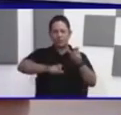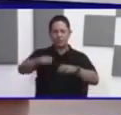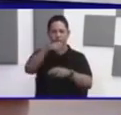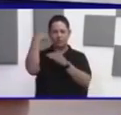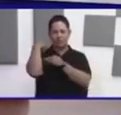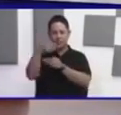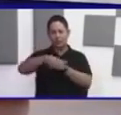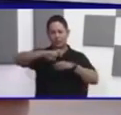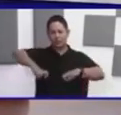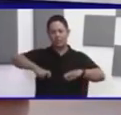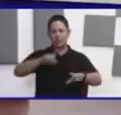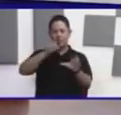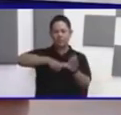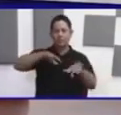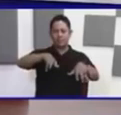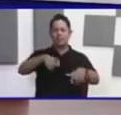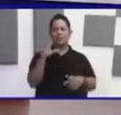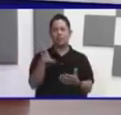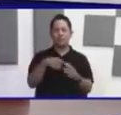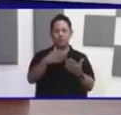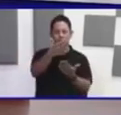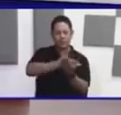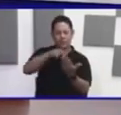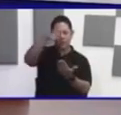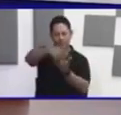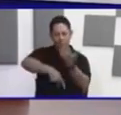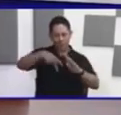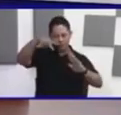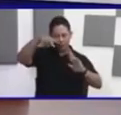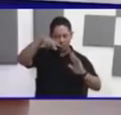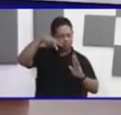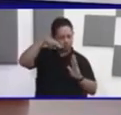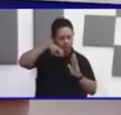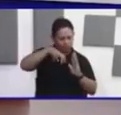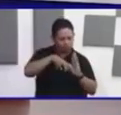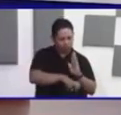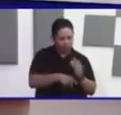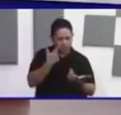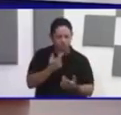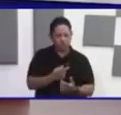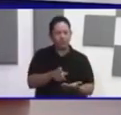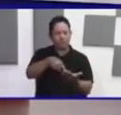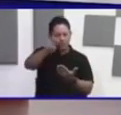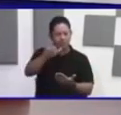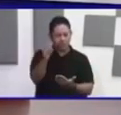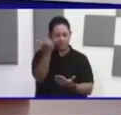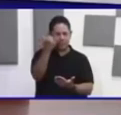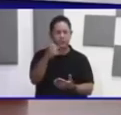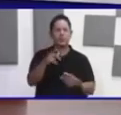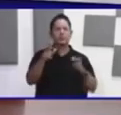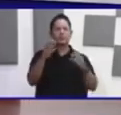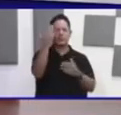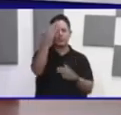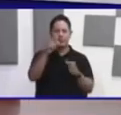general que han estudiado el proyecto y que ven la viabilidad, digamos, de nuestro nuevo esquema. Eso nos va